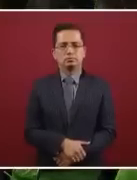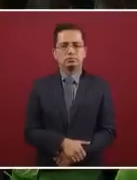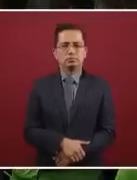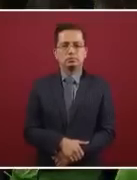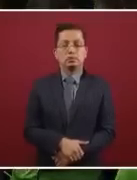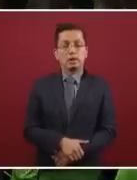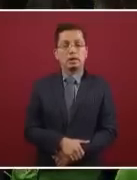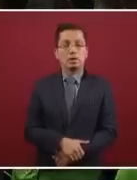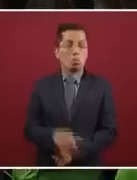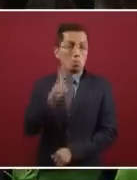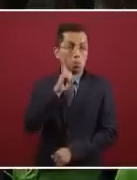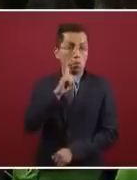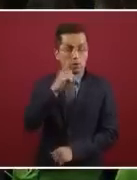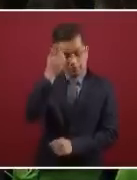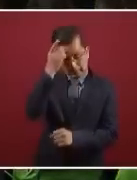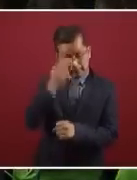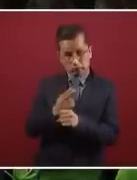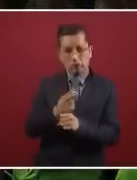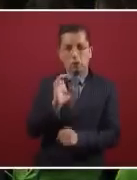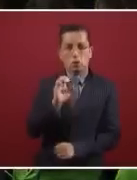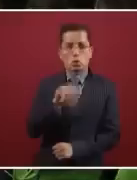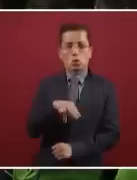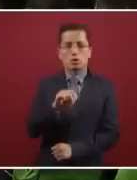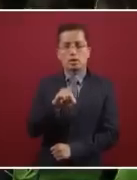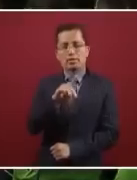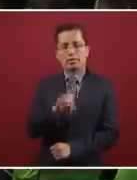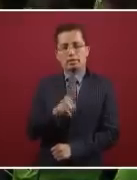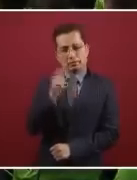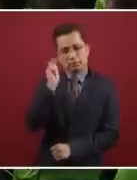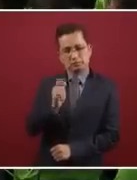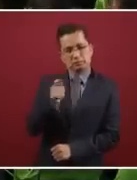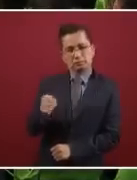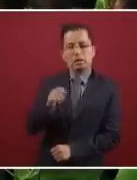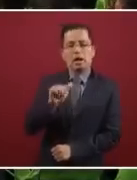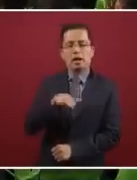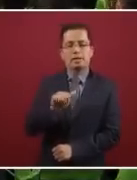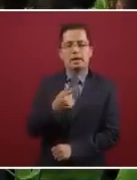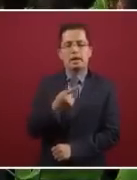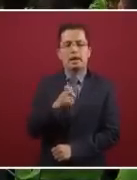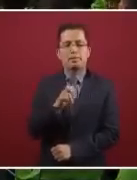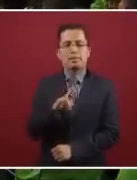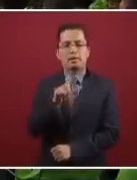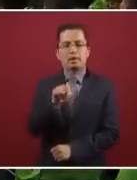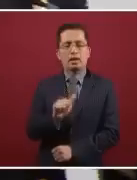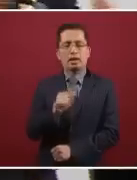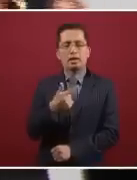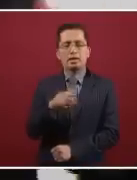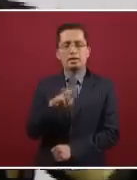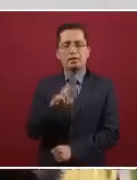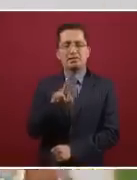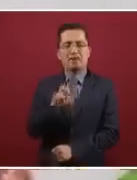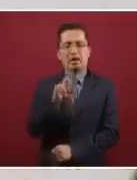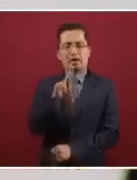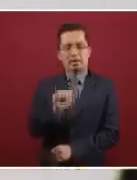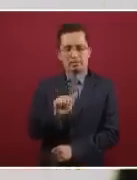La directora general de la Comisión Nacional de Cultura Física y Deporte, Ana Gabriela Guevara Espinosa.